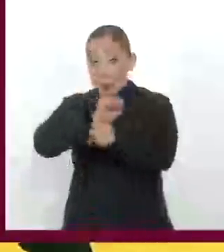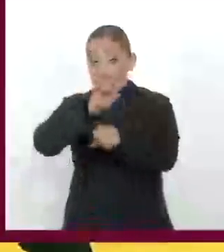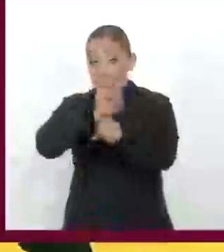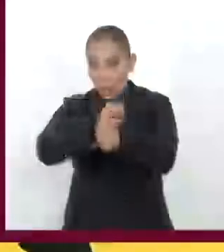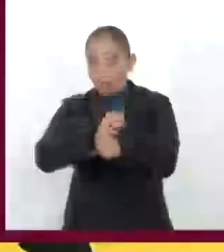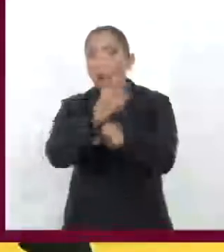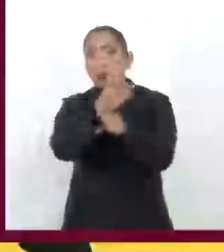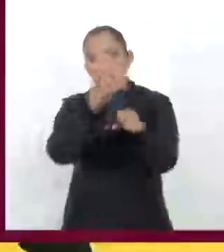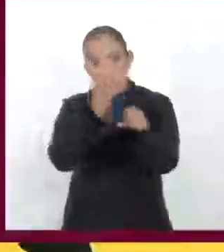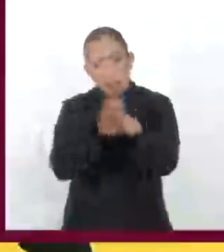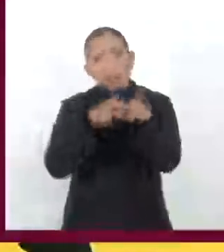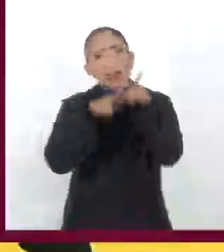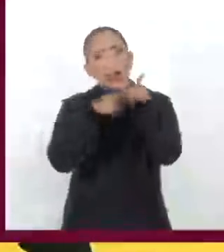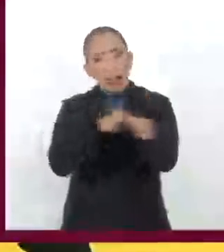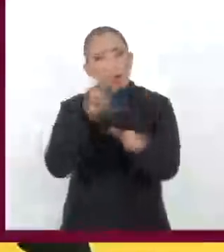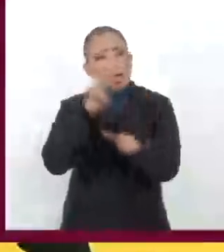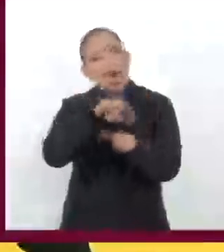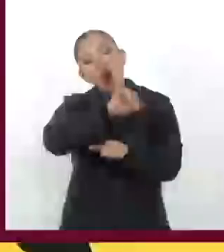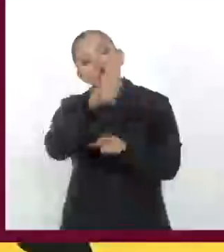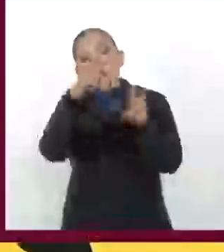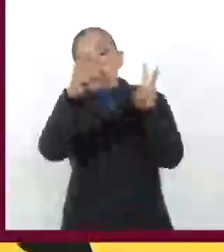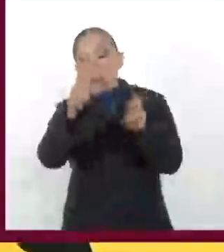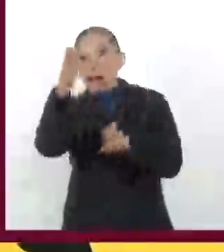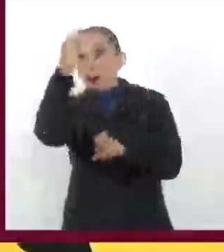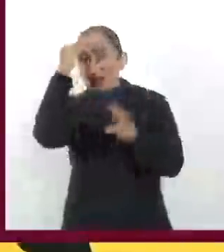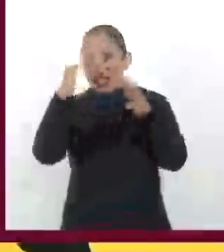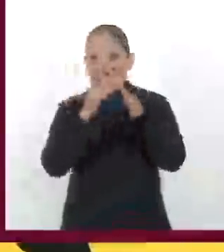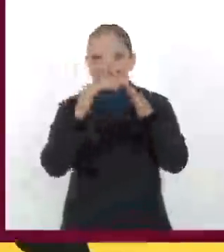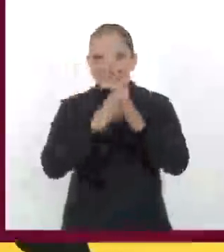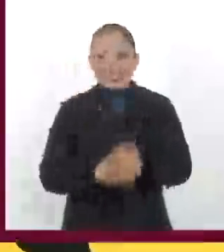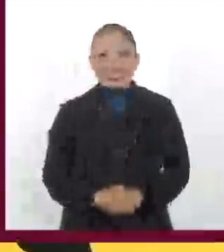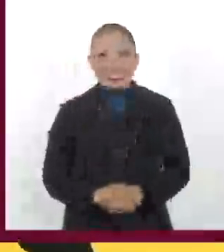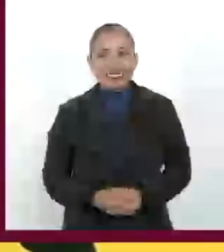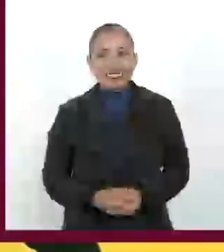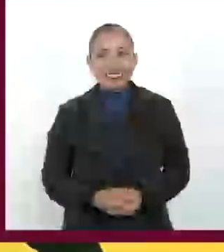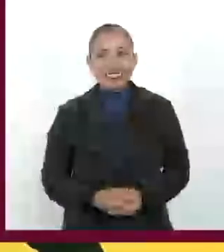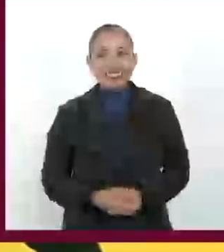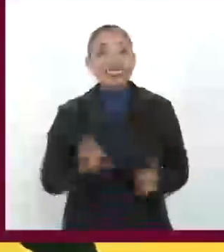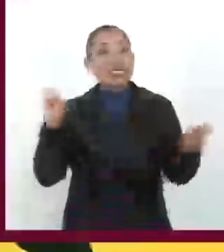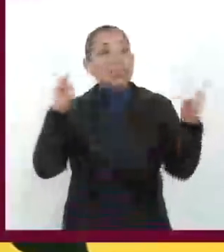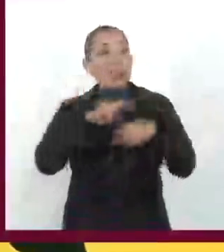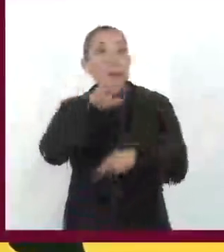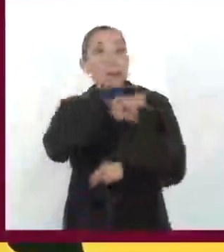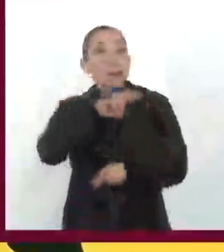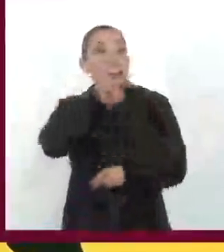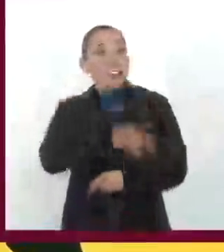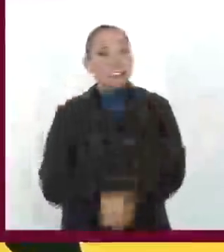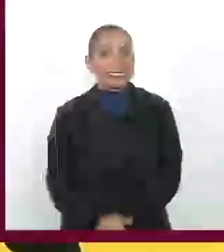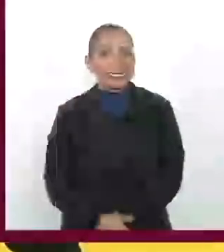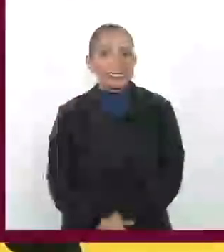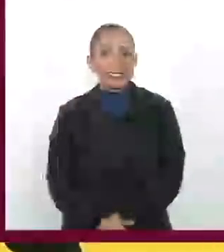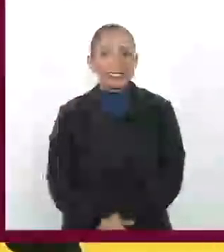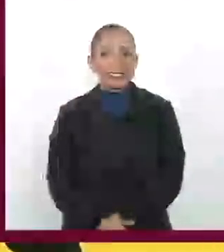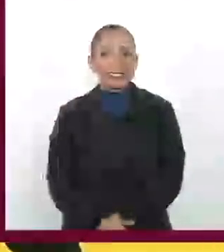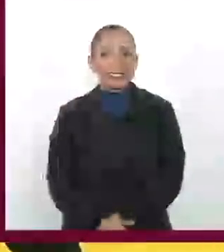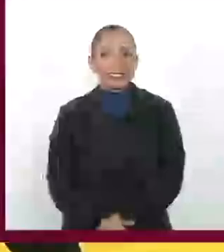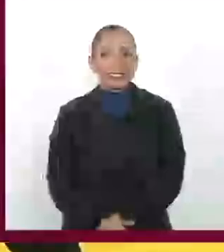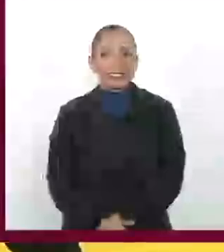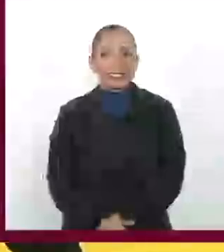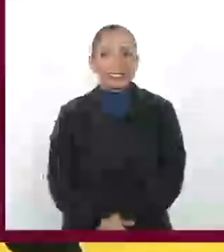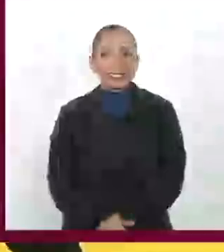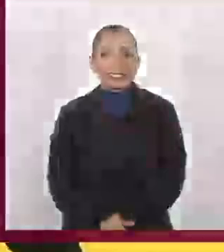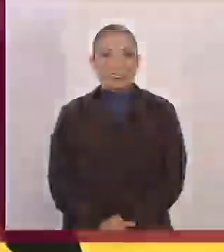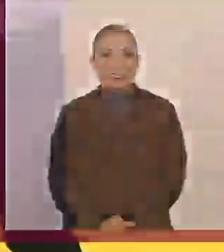secundaria, las y los invitamos a seguir la programación de Aprende en Casa. ¡Nos vemos muy pronto!